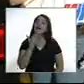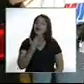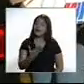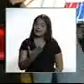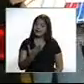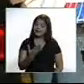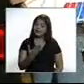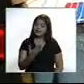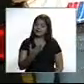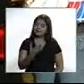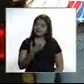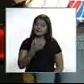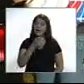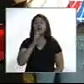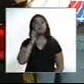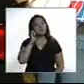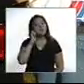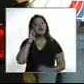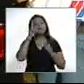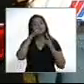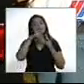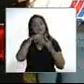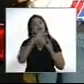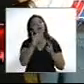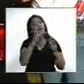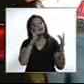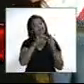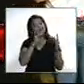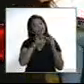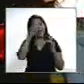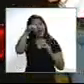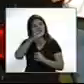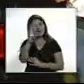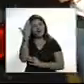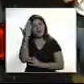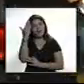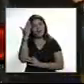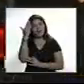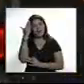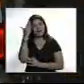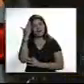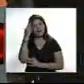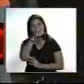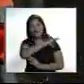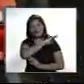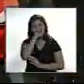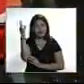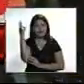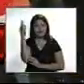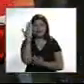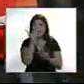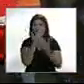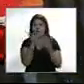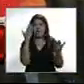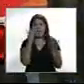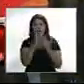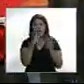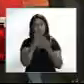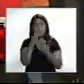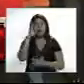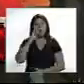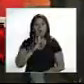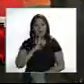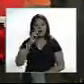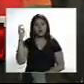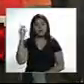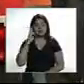A la compañera Zulay, estamos acá en el estado Lara, ciudad de Barquisimeto, a las afueras de la escuela bolivariana